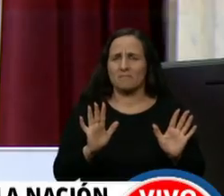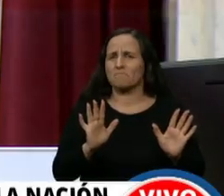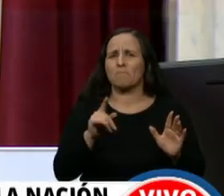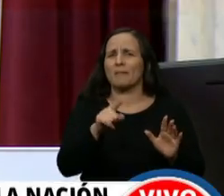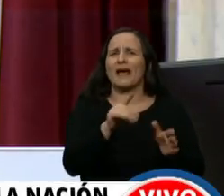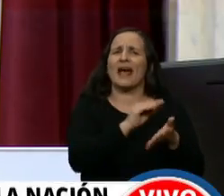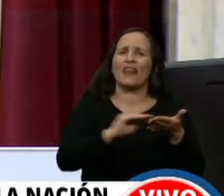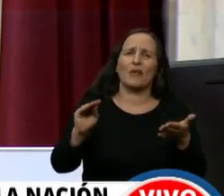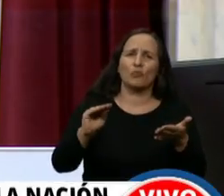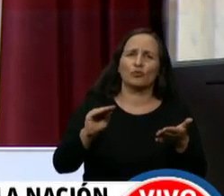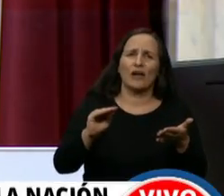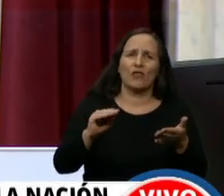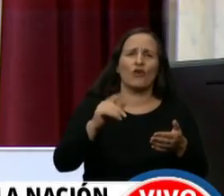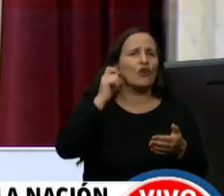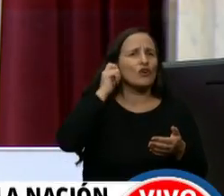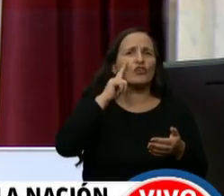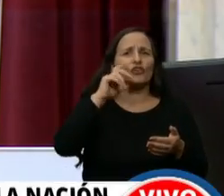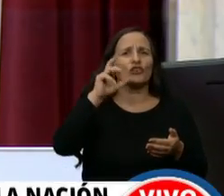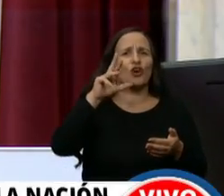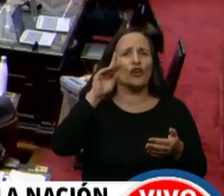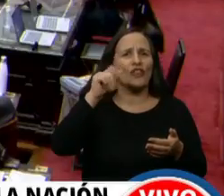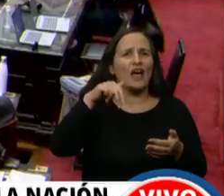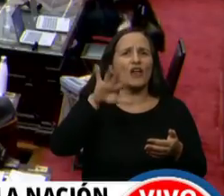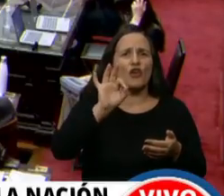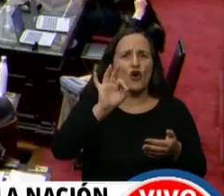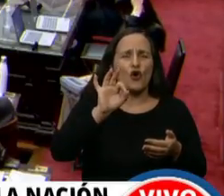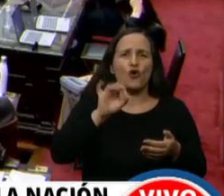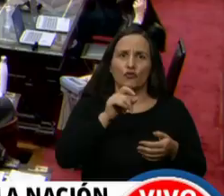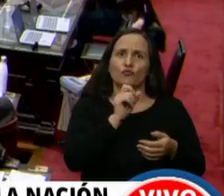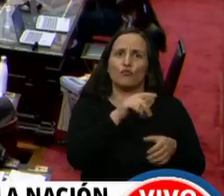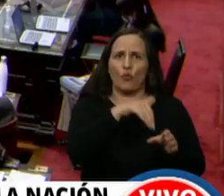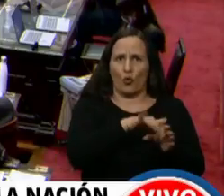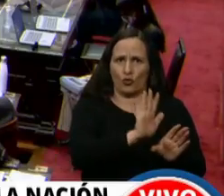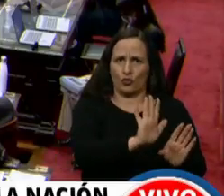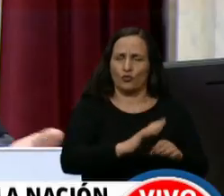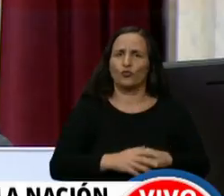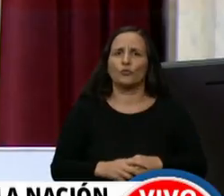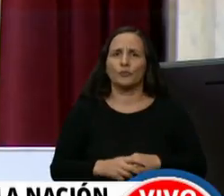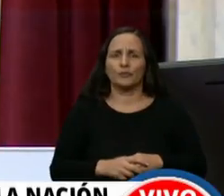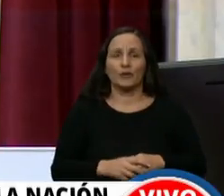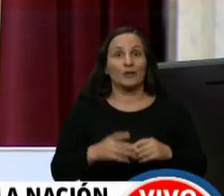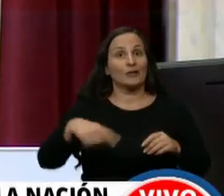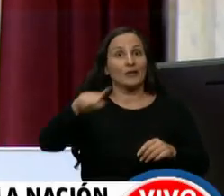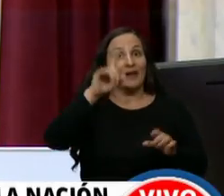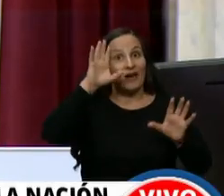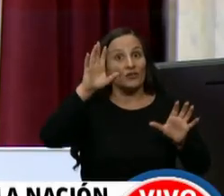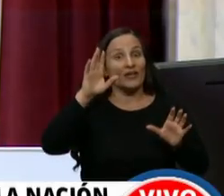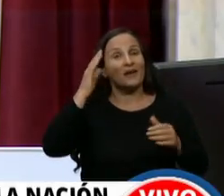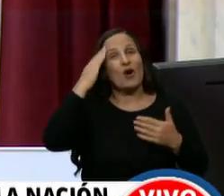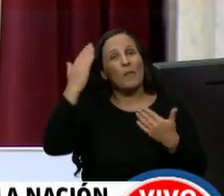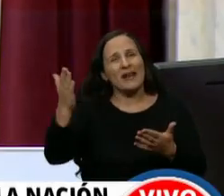el diputado giordano veamos dejar registrado su voto ahí y recordar que homenajes